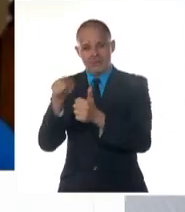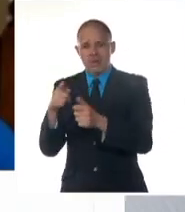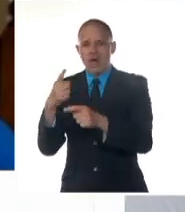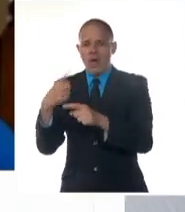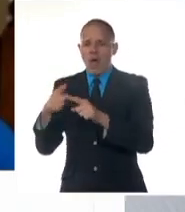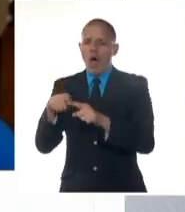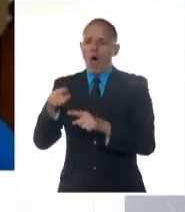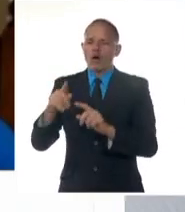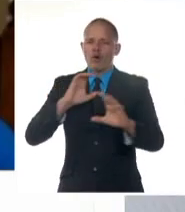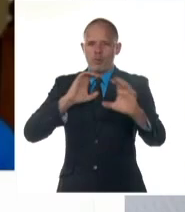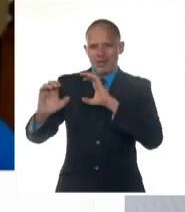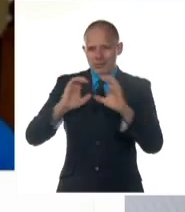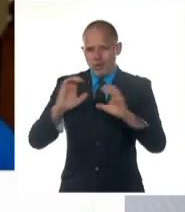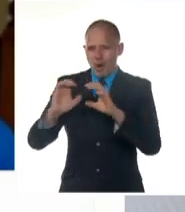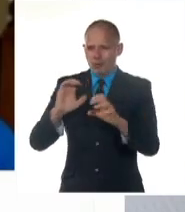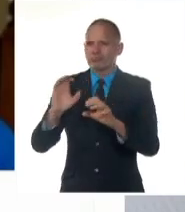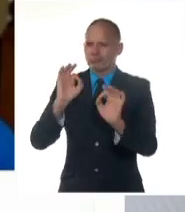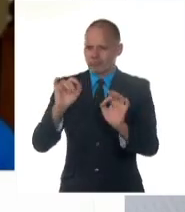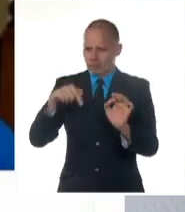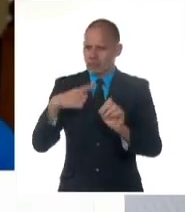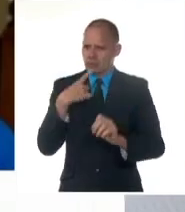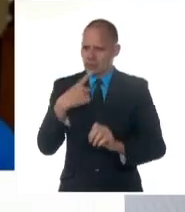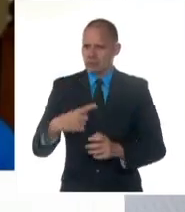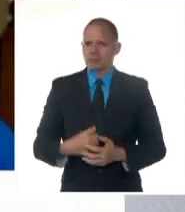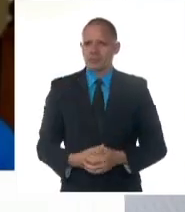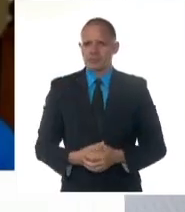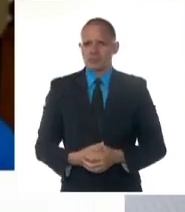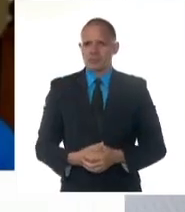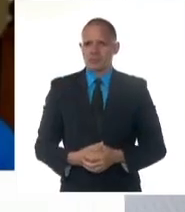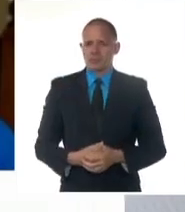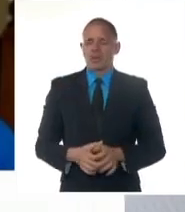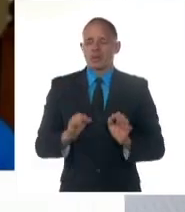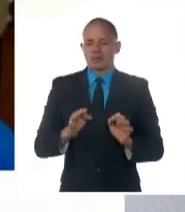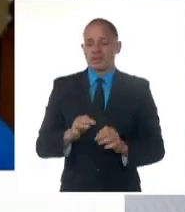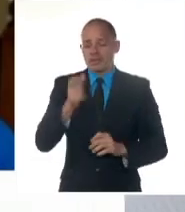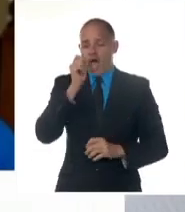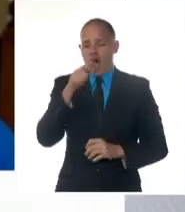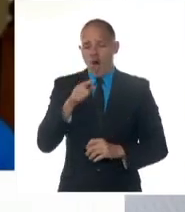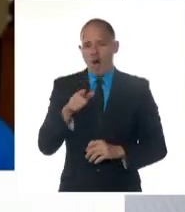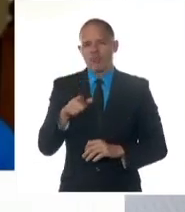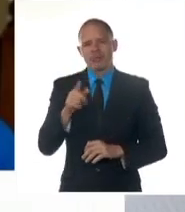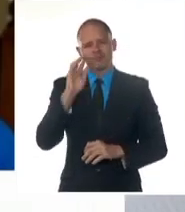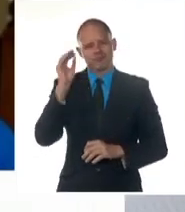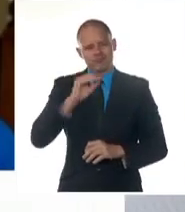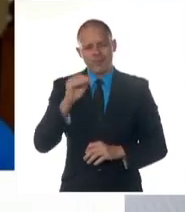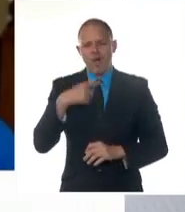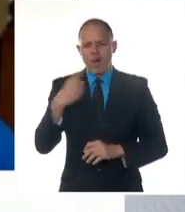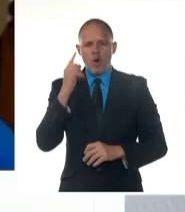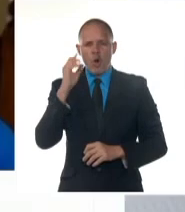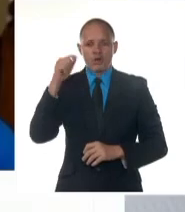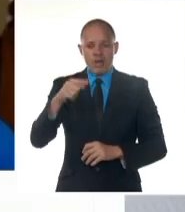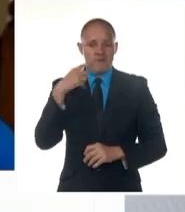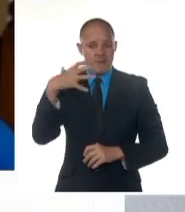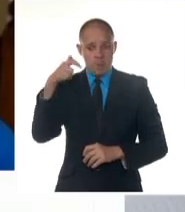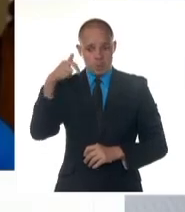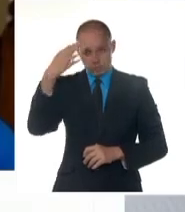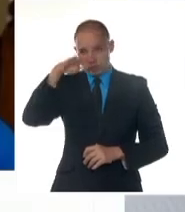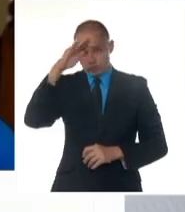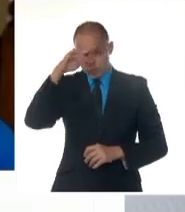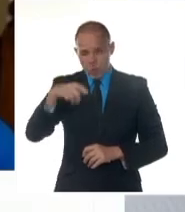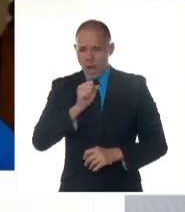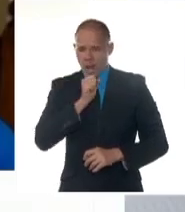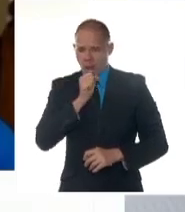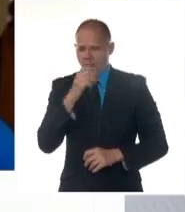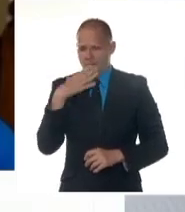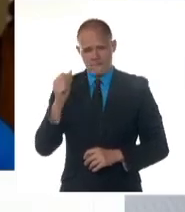y Comunicación Social en nuestro país. Pacheco, nos dice Noya, quien marcó un hito en la narración deportiva en Cuba. Pacheco,